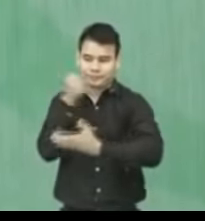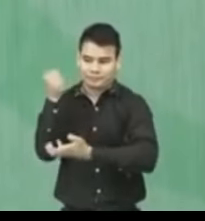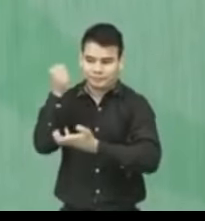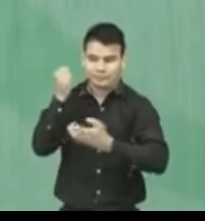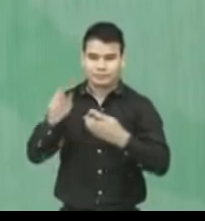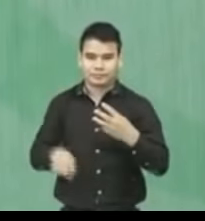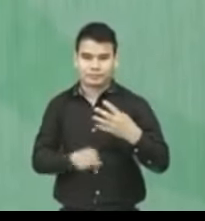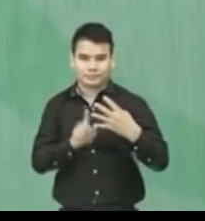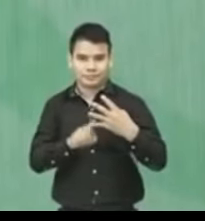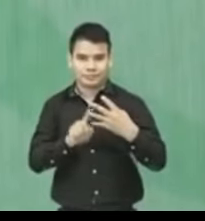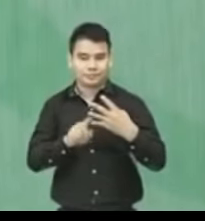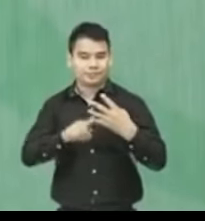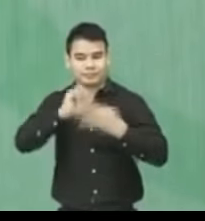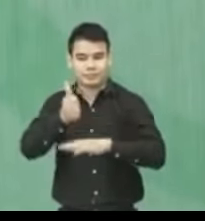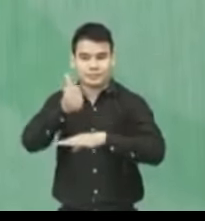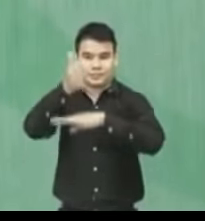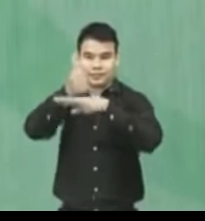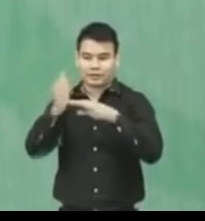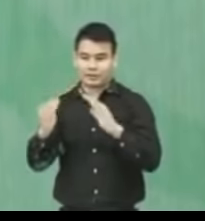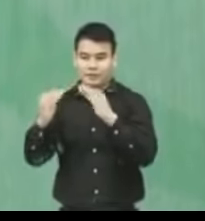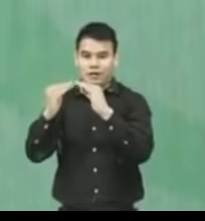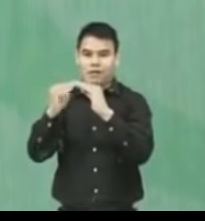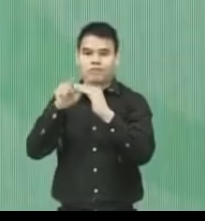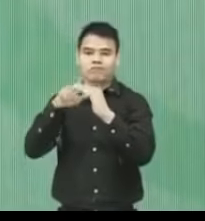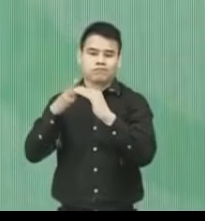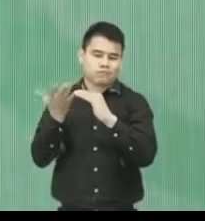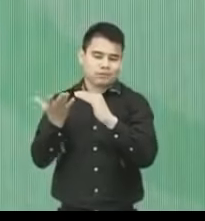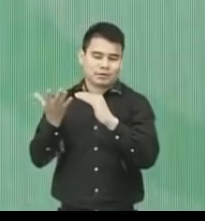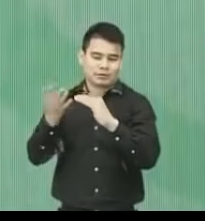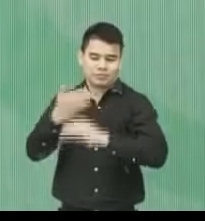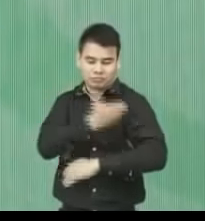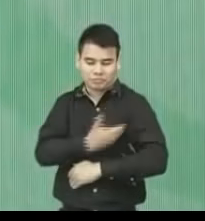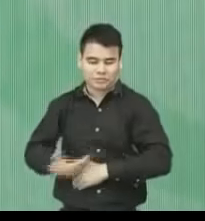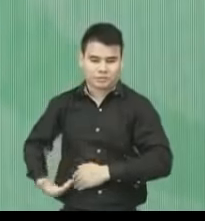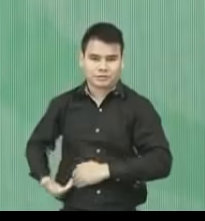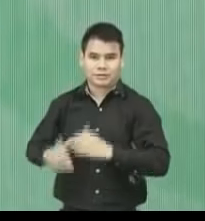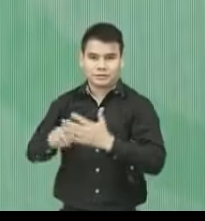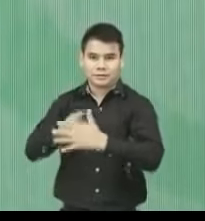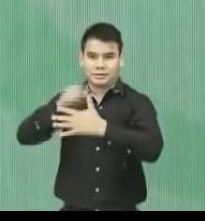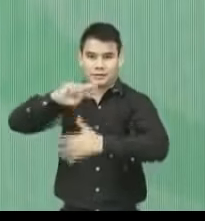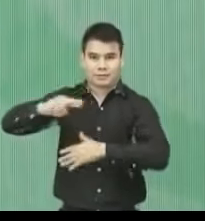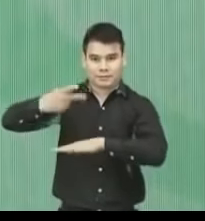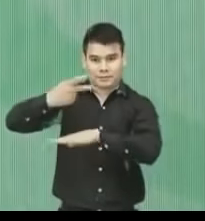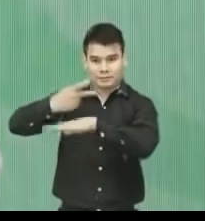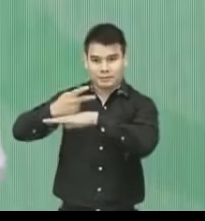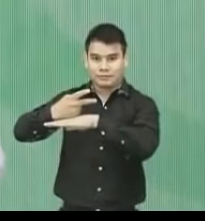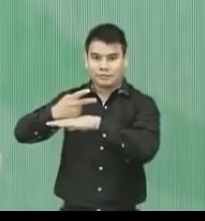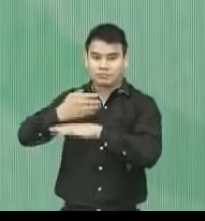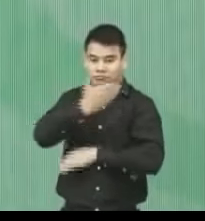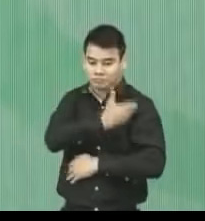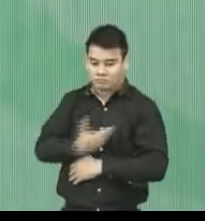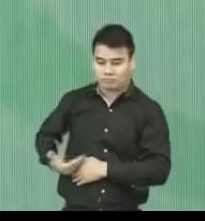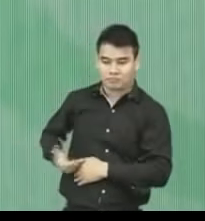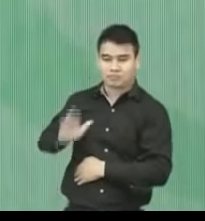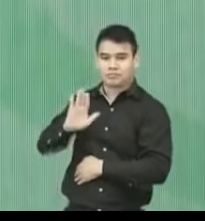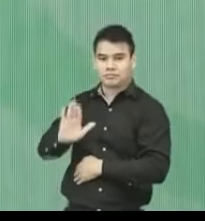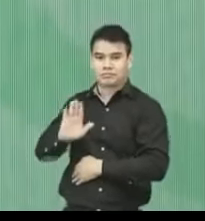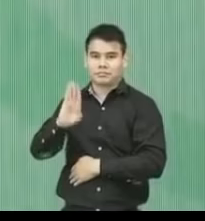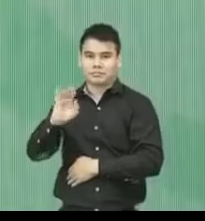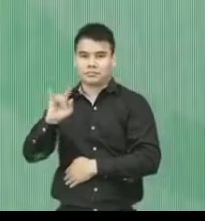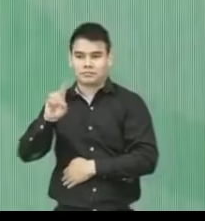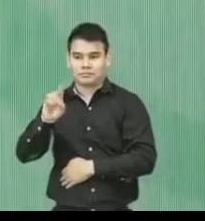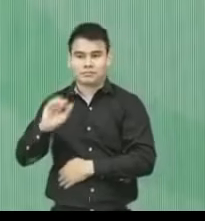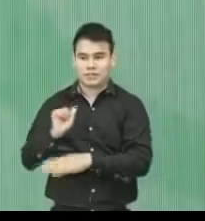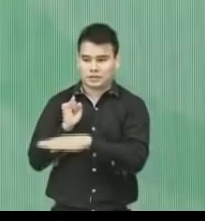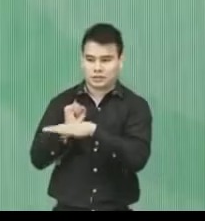la señora jefe de gabinete la casa de nariño al equipo de vicepresidente del vidrio saludo muy especial al economista jefe de la